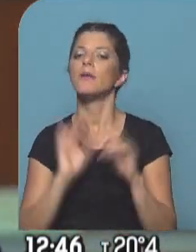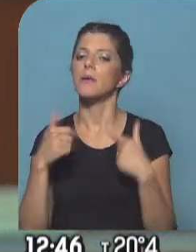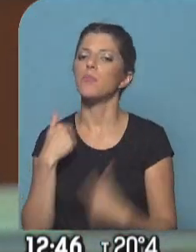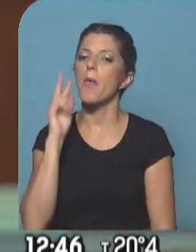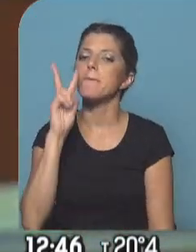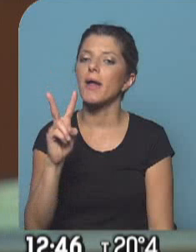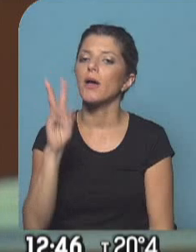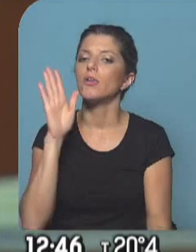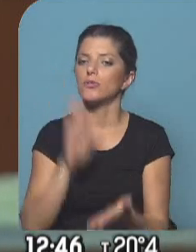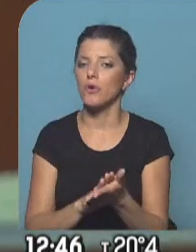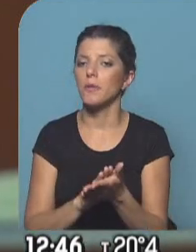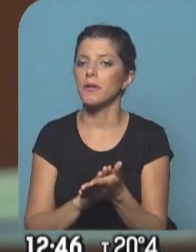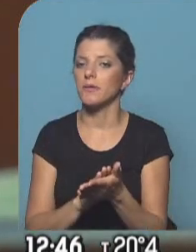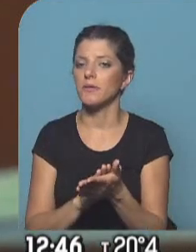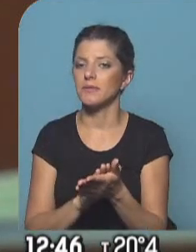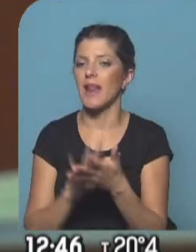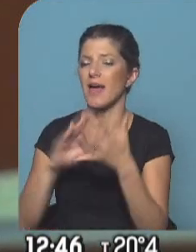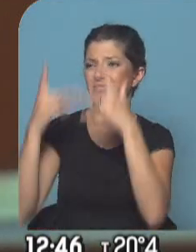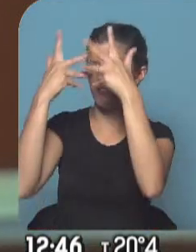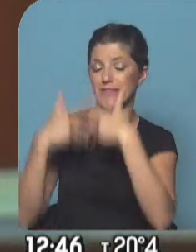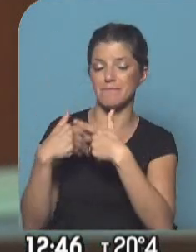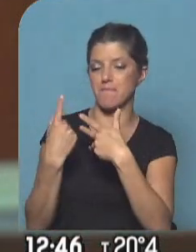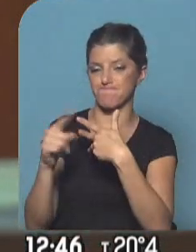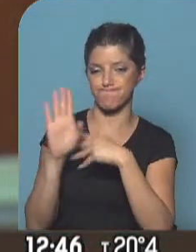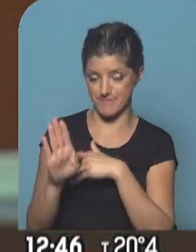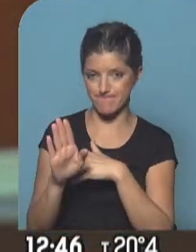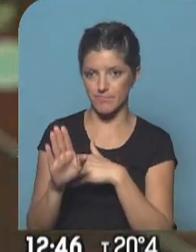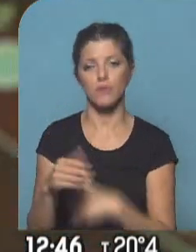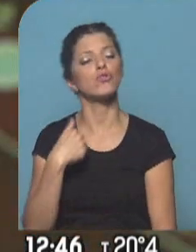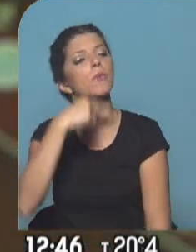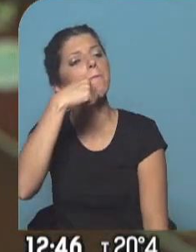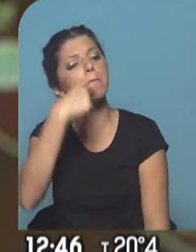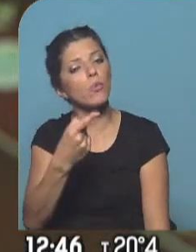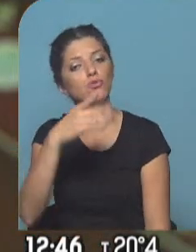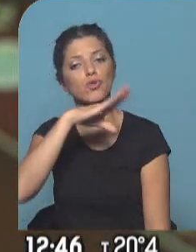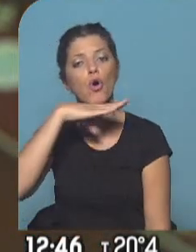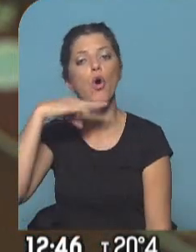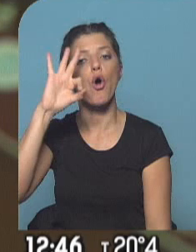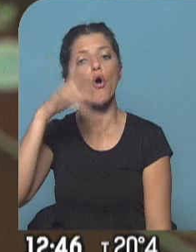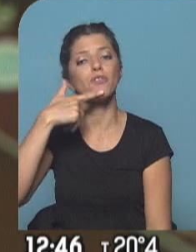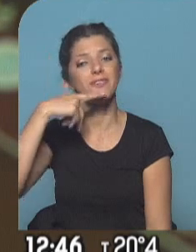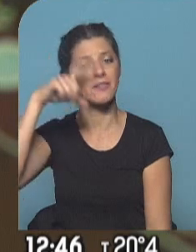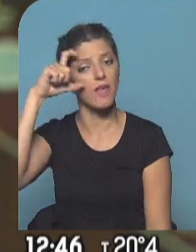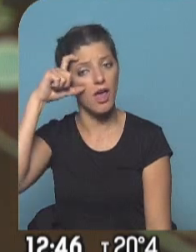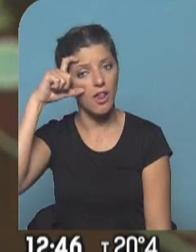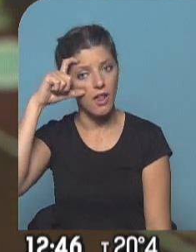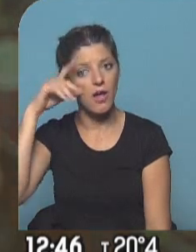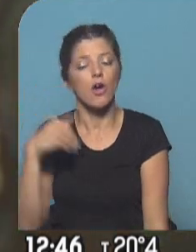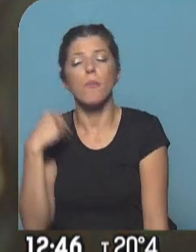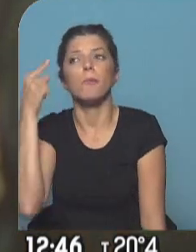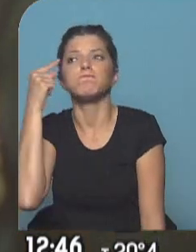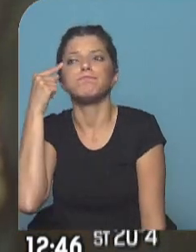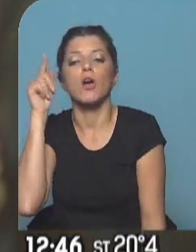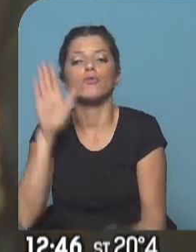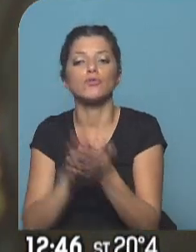ver con las cuestiones más irracionales del sistema. Y aprovecho entonces, José, para preguntarte, ¿qué hay detrás, qué racionalidad hay detrás de